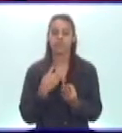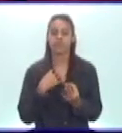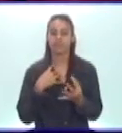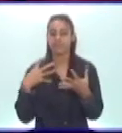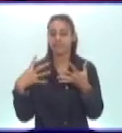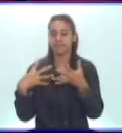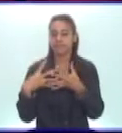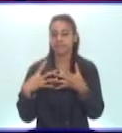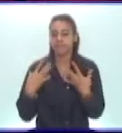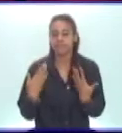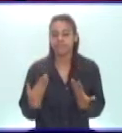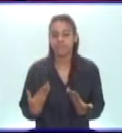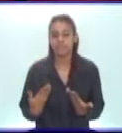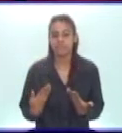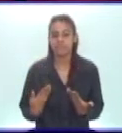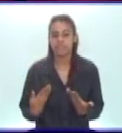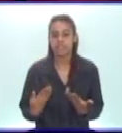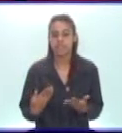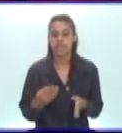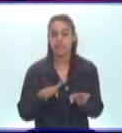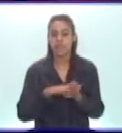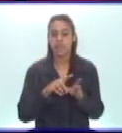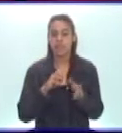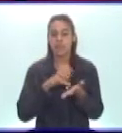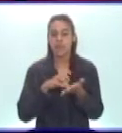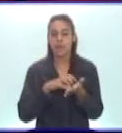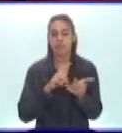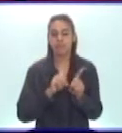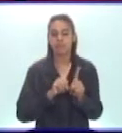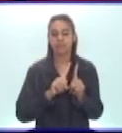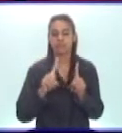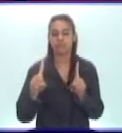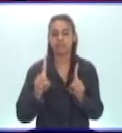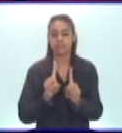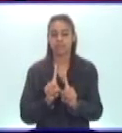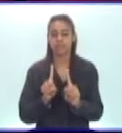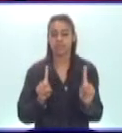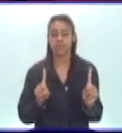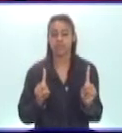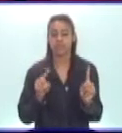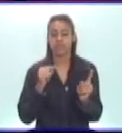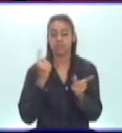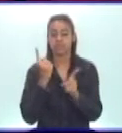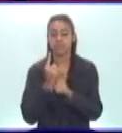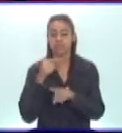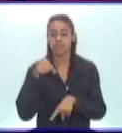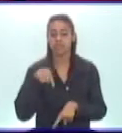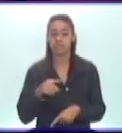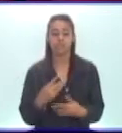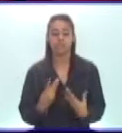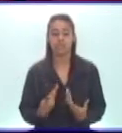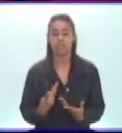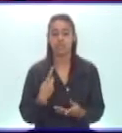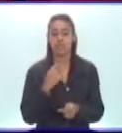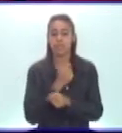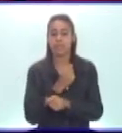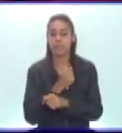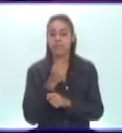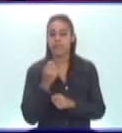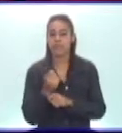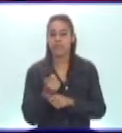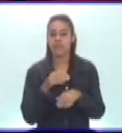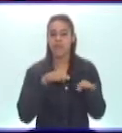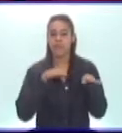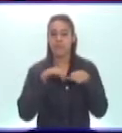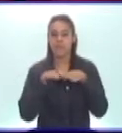cuenta el momento de aislamiento en el que nos encontramos hoy. Nos corresponde a los docentes